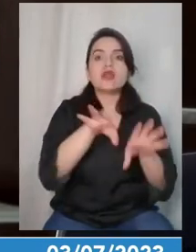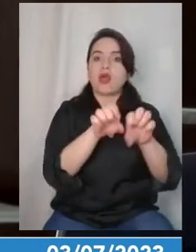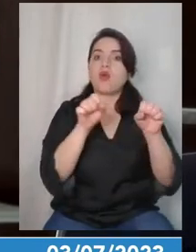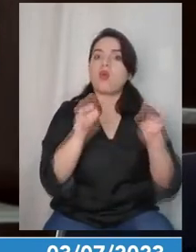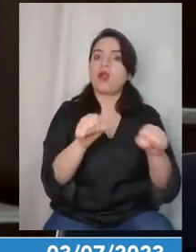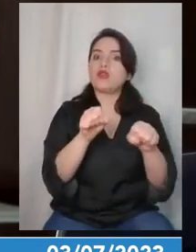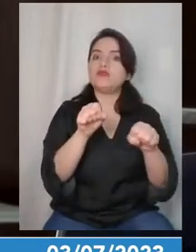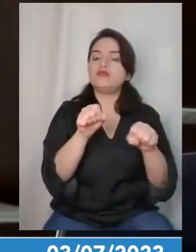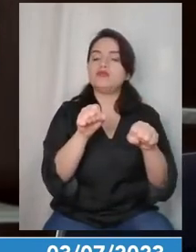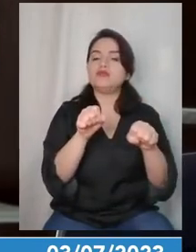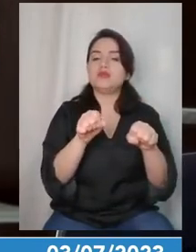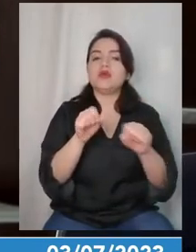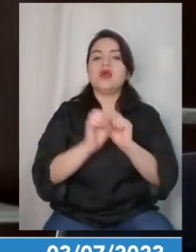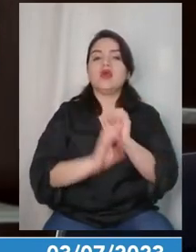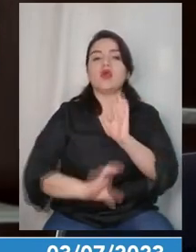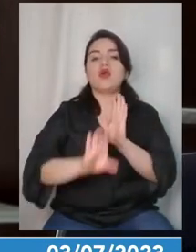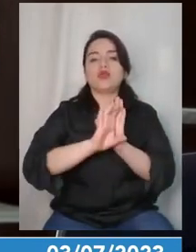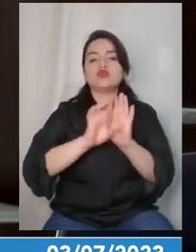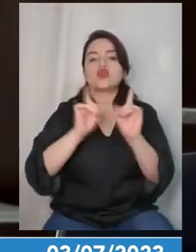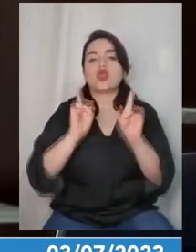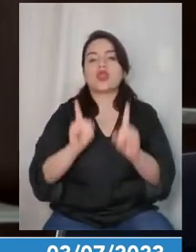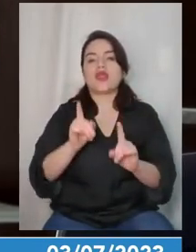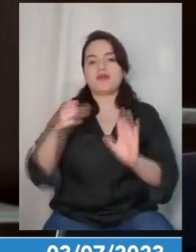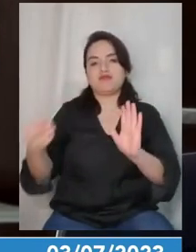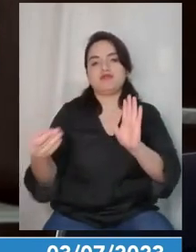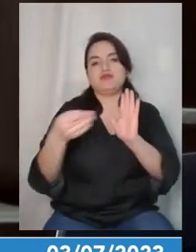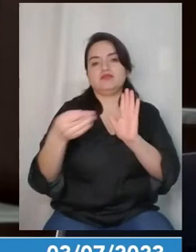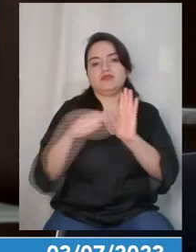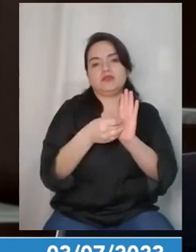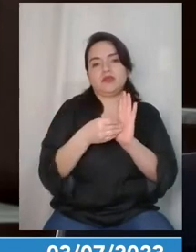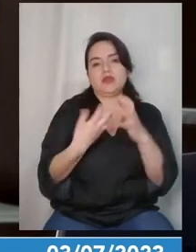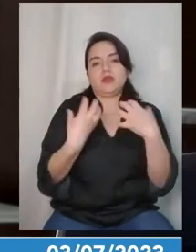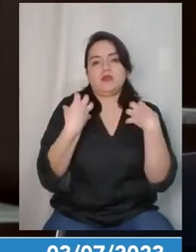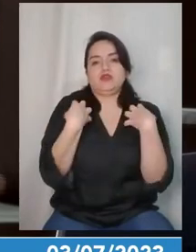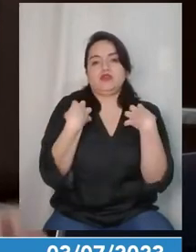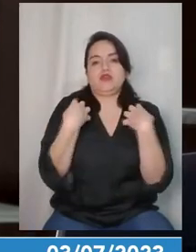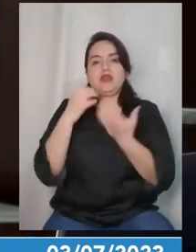la Constitución debe considerar un deber del Estado de proteger a los animales.